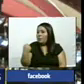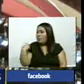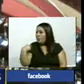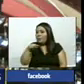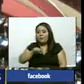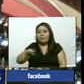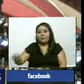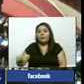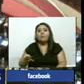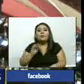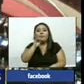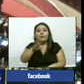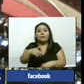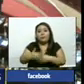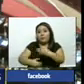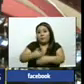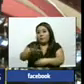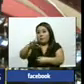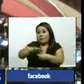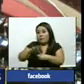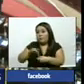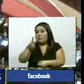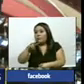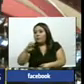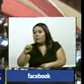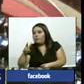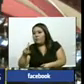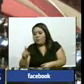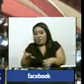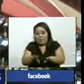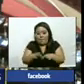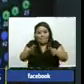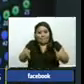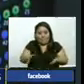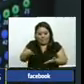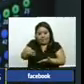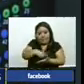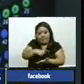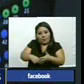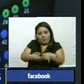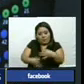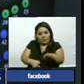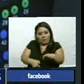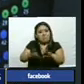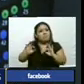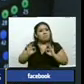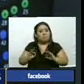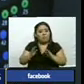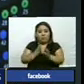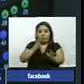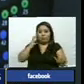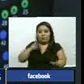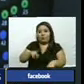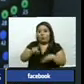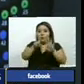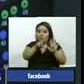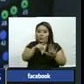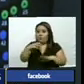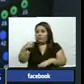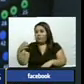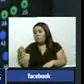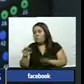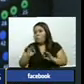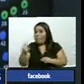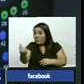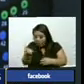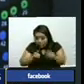Parlamento que a partir de los comicios del 2021, las juntas receptoras de votos pasaran de tener 600 a